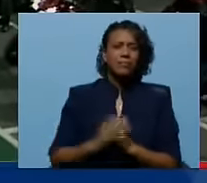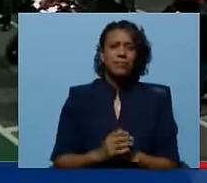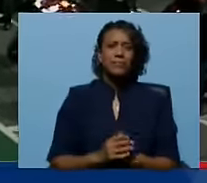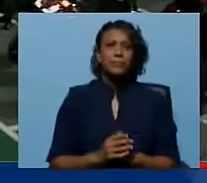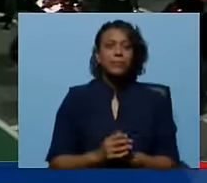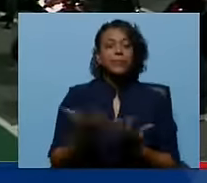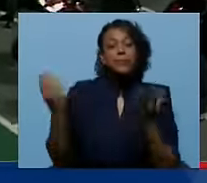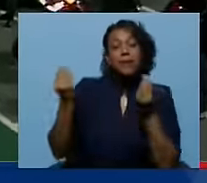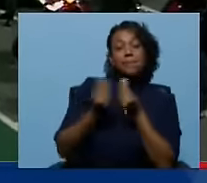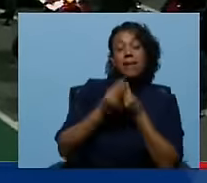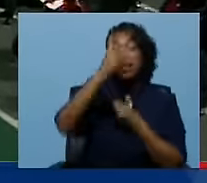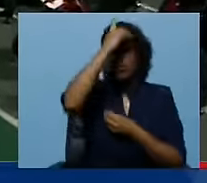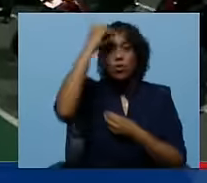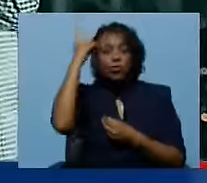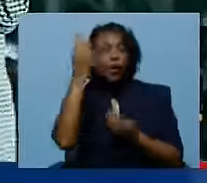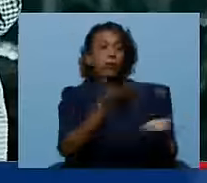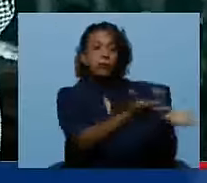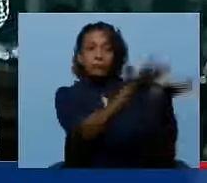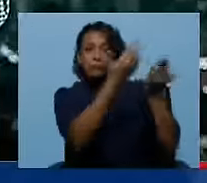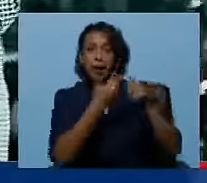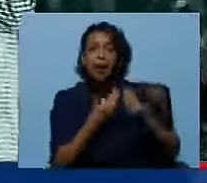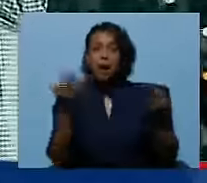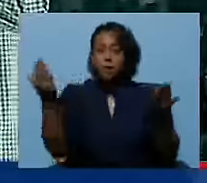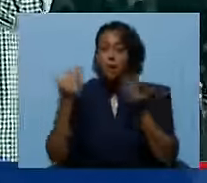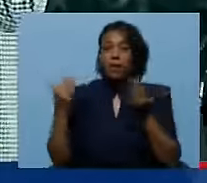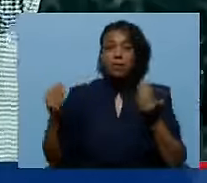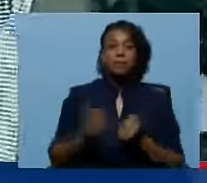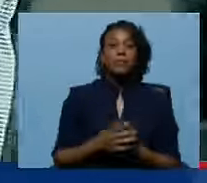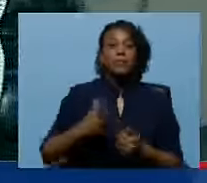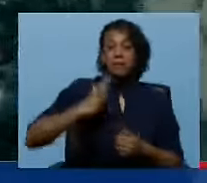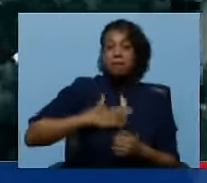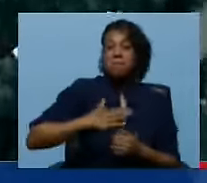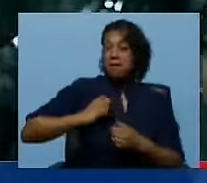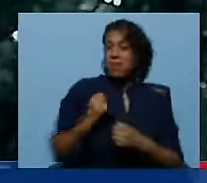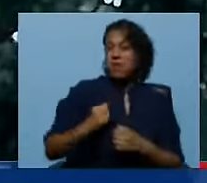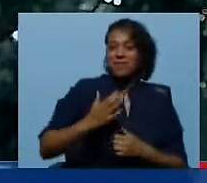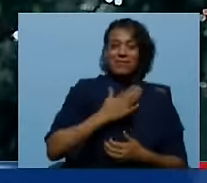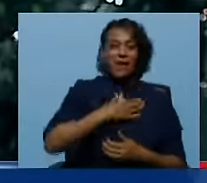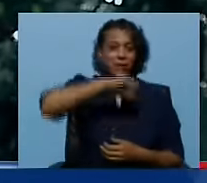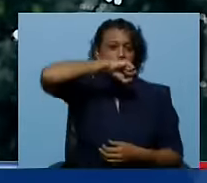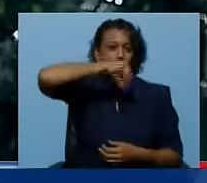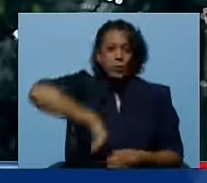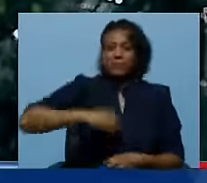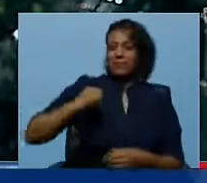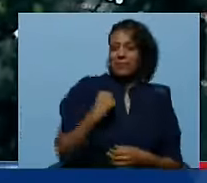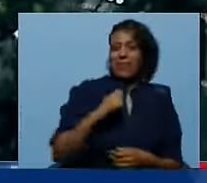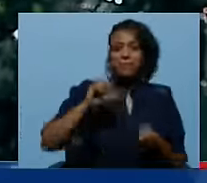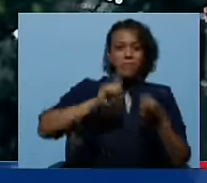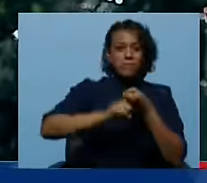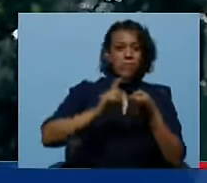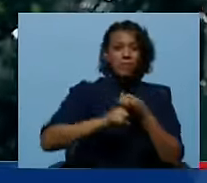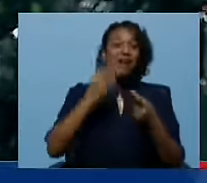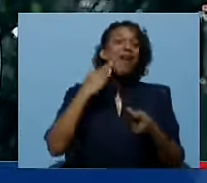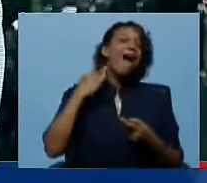Venga para acá, Diosdado, Hernández Lares. Aquí estoy, pues mira, mi policía preferida, Cilita.